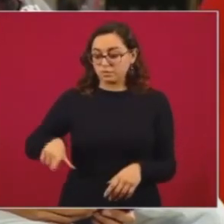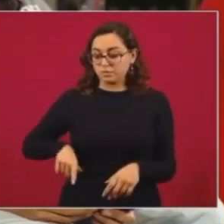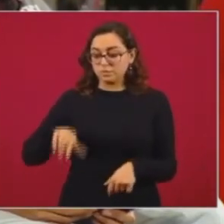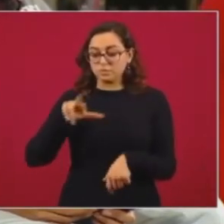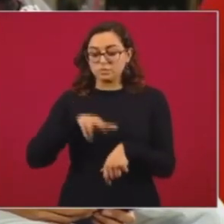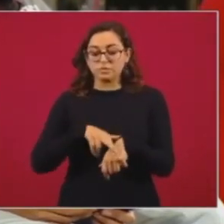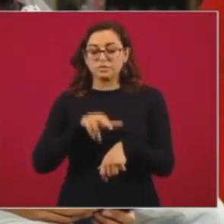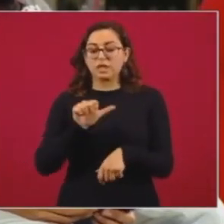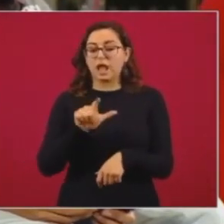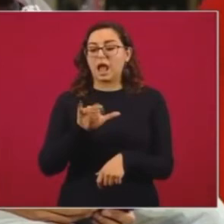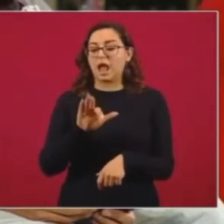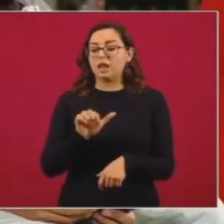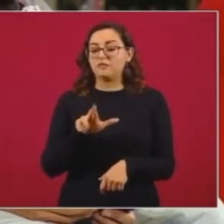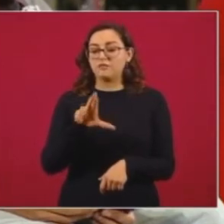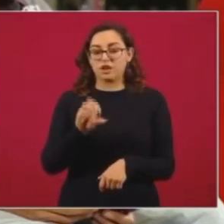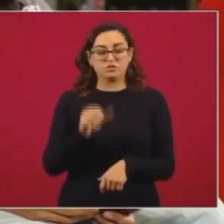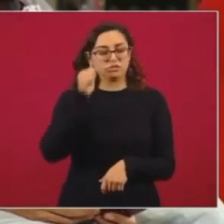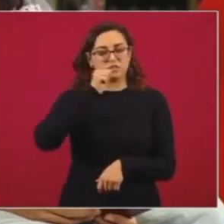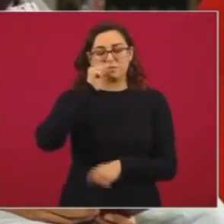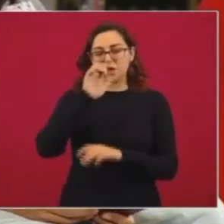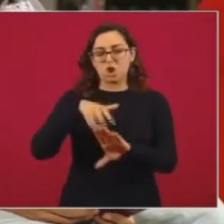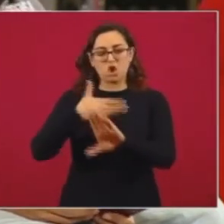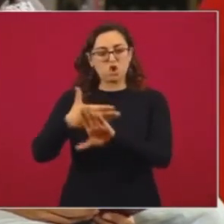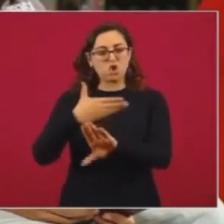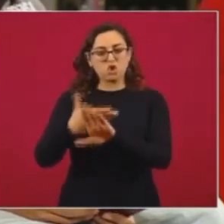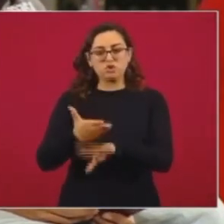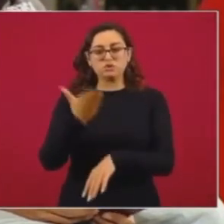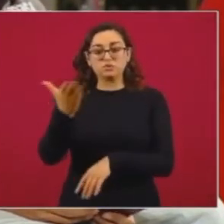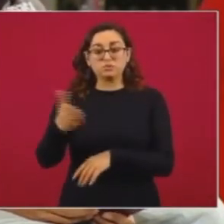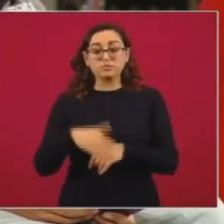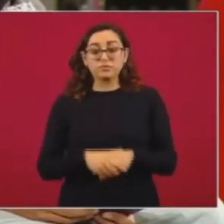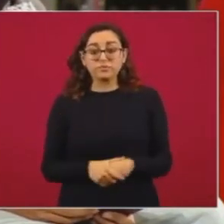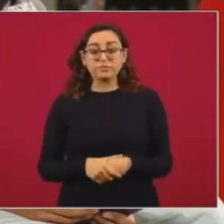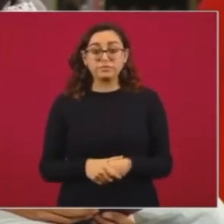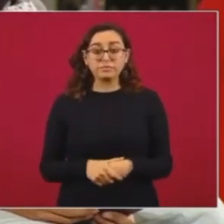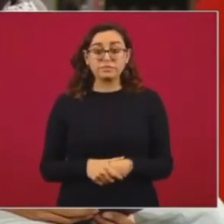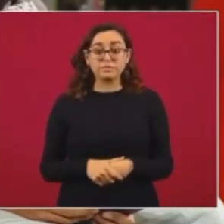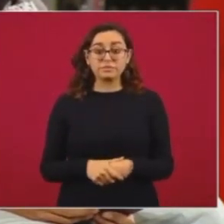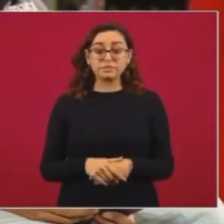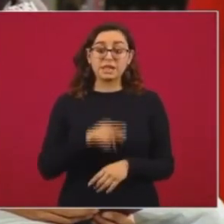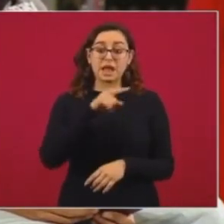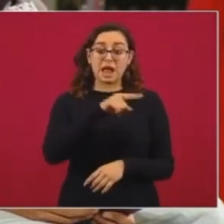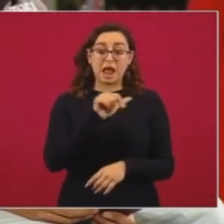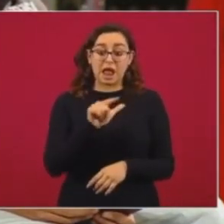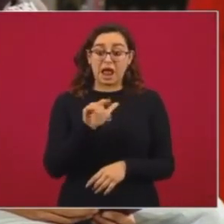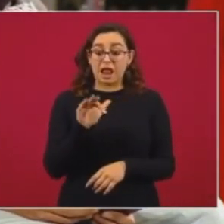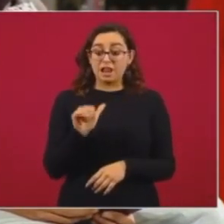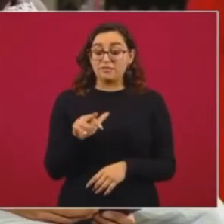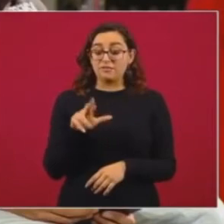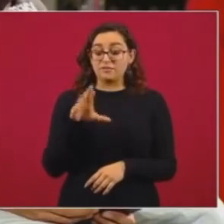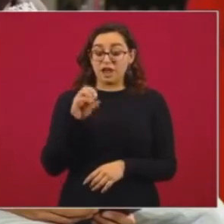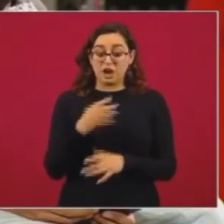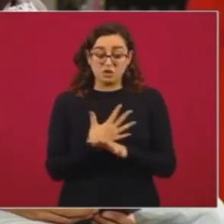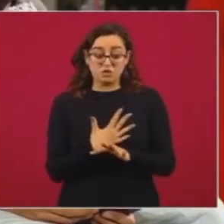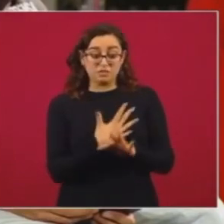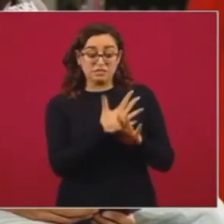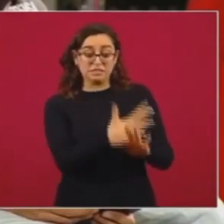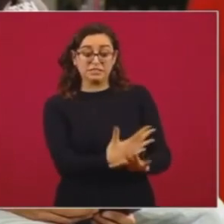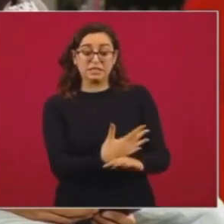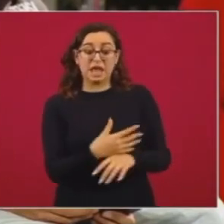también, avisa que va a entregar él las vacunas primero al sector